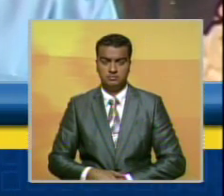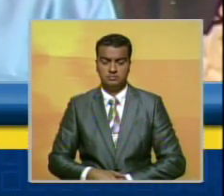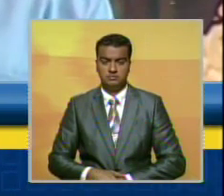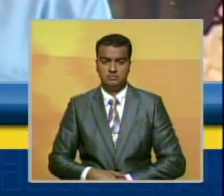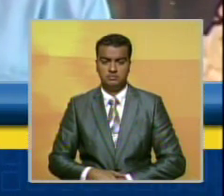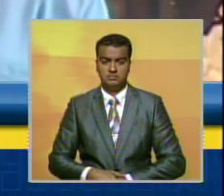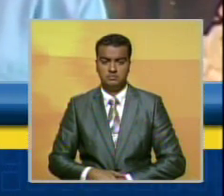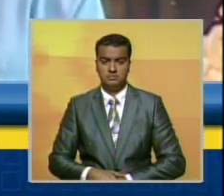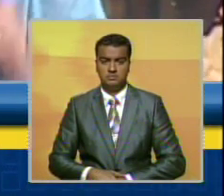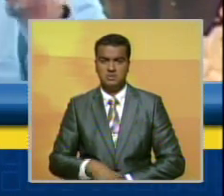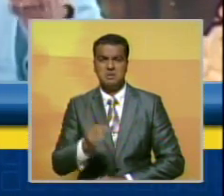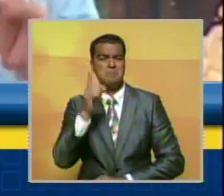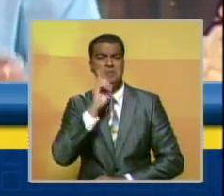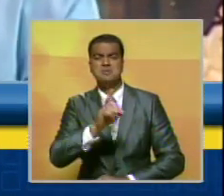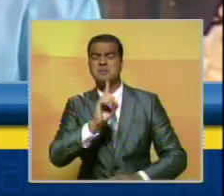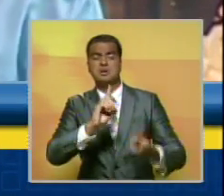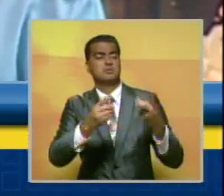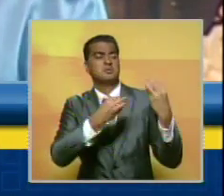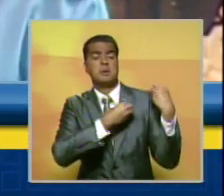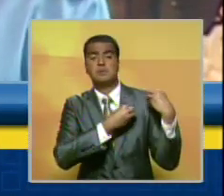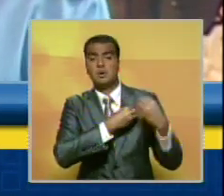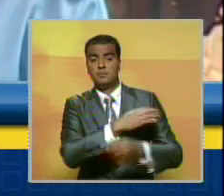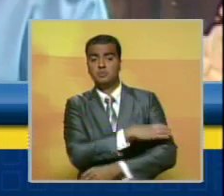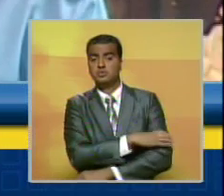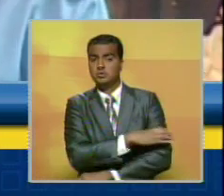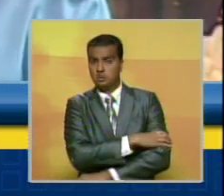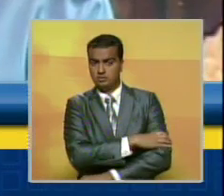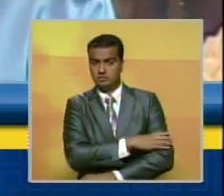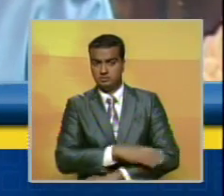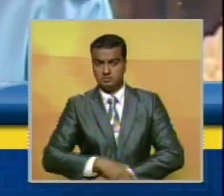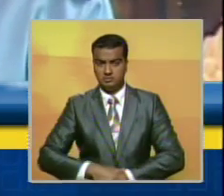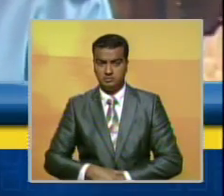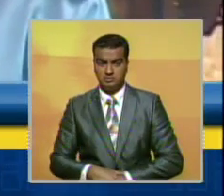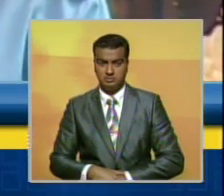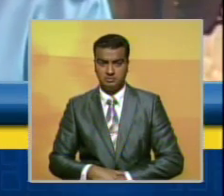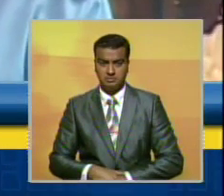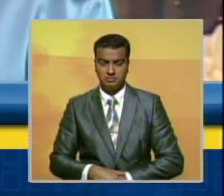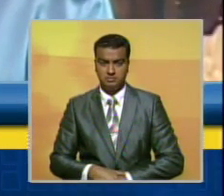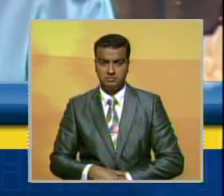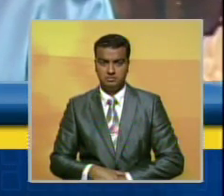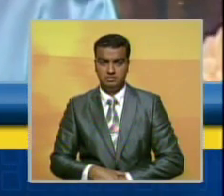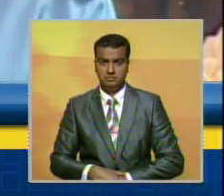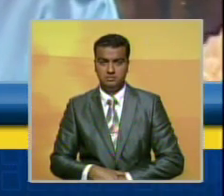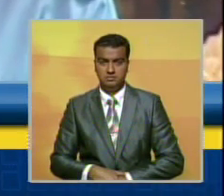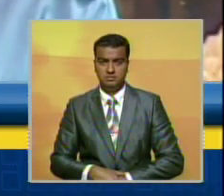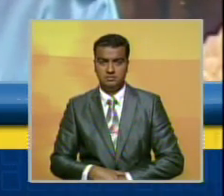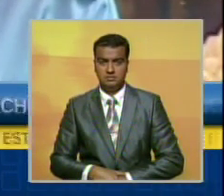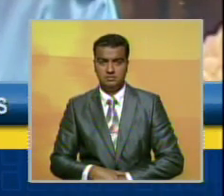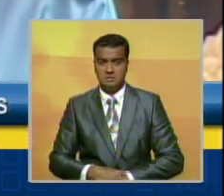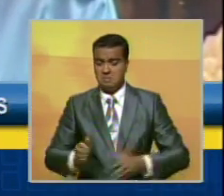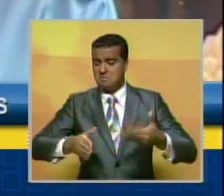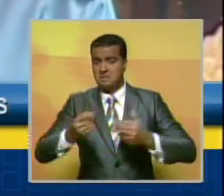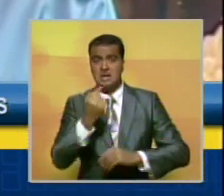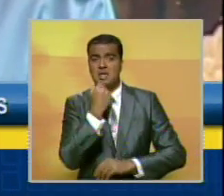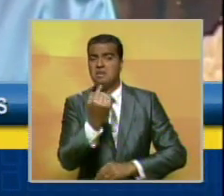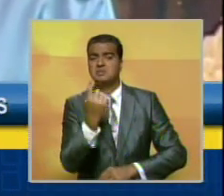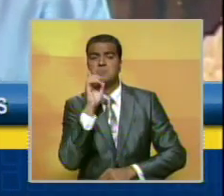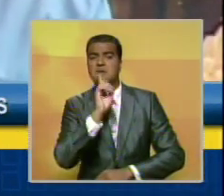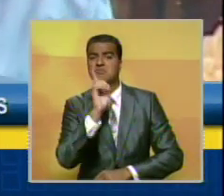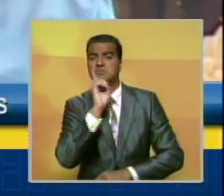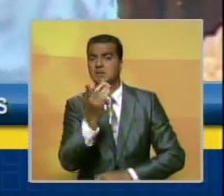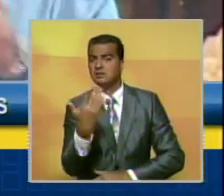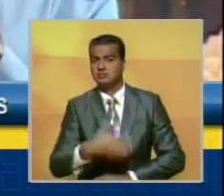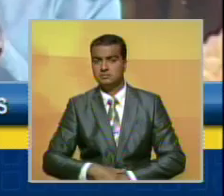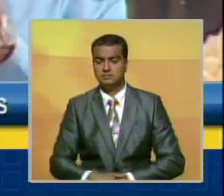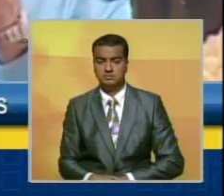Vienen a mentir algunos dirigentes de la oposición, a mentir. Para el jefe de Estado,